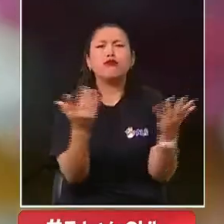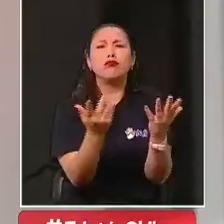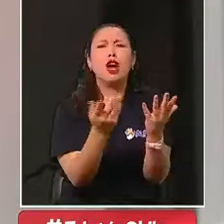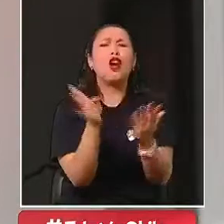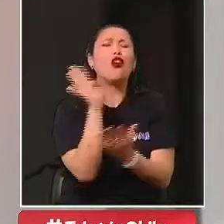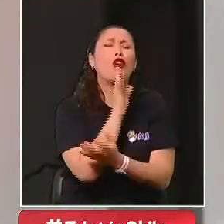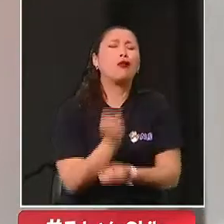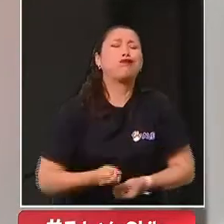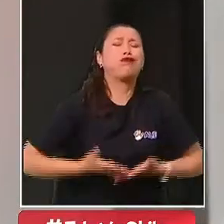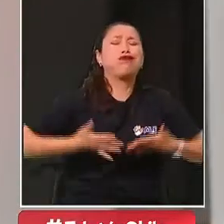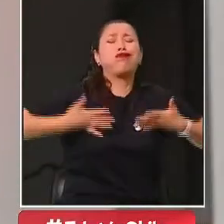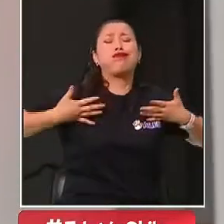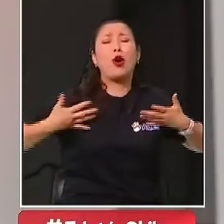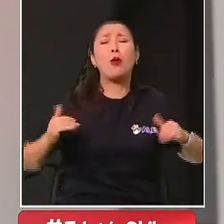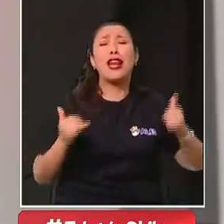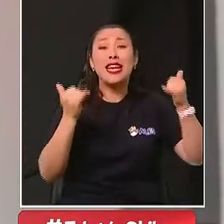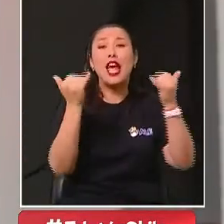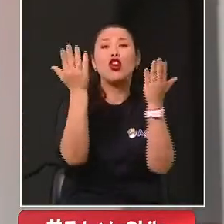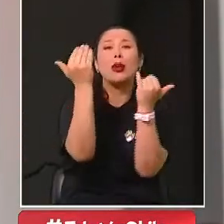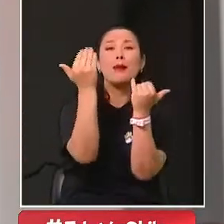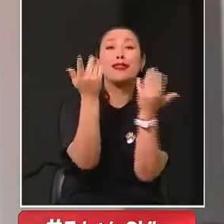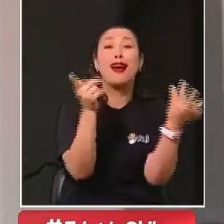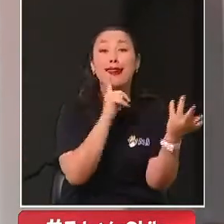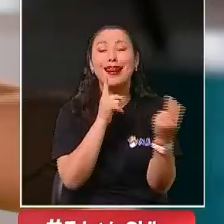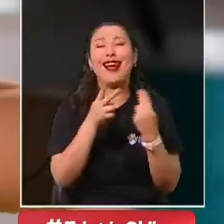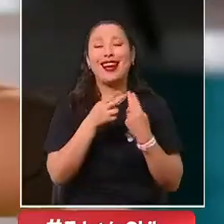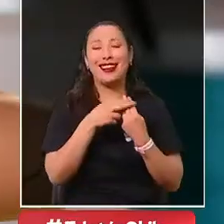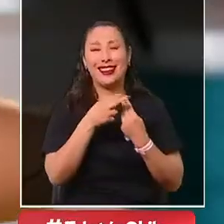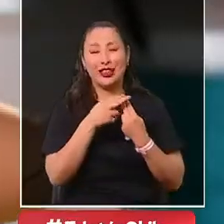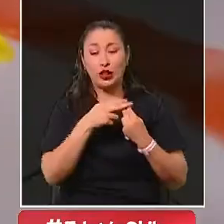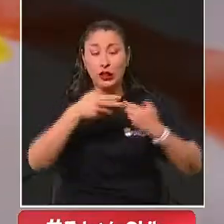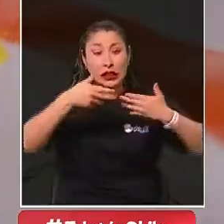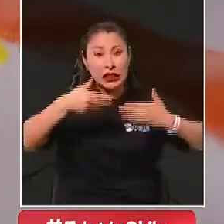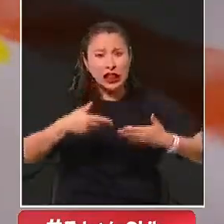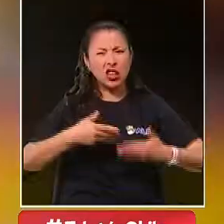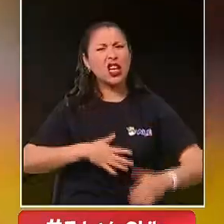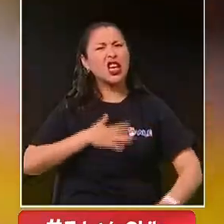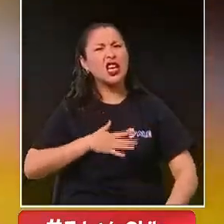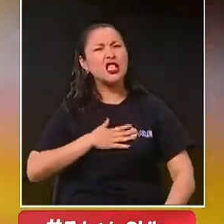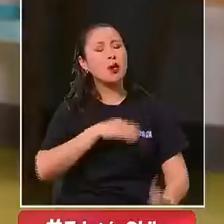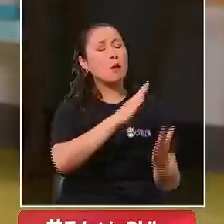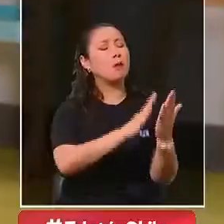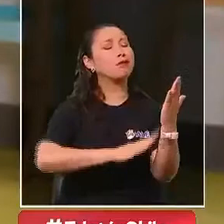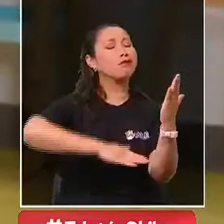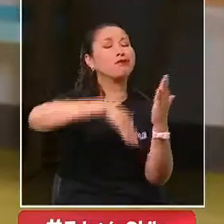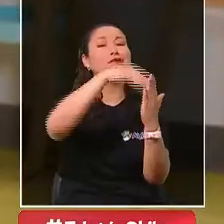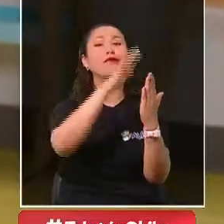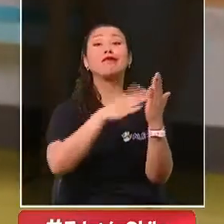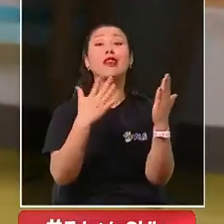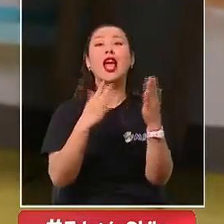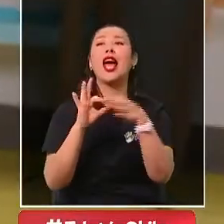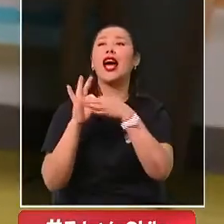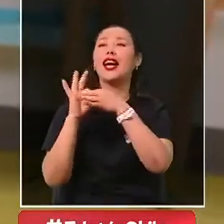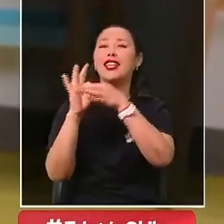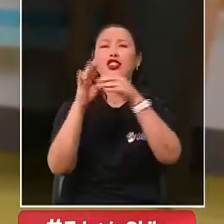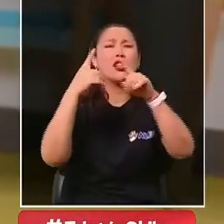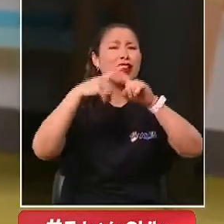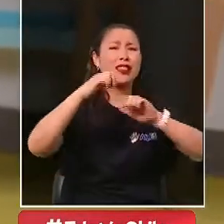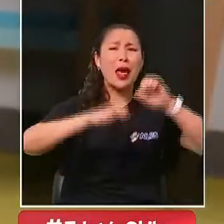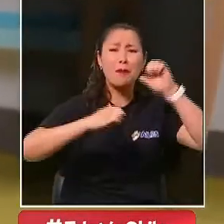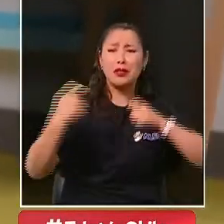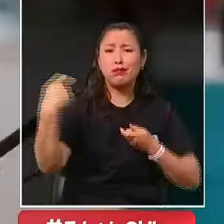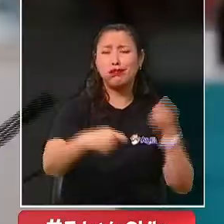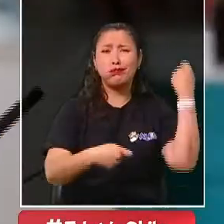rehabilitación con esperanza. Y en esta ocasión, quisieron pintar su agradecimiento a las marcas que año tras